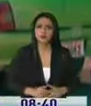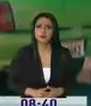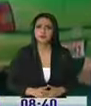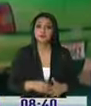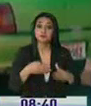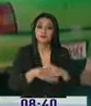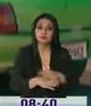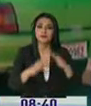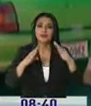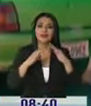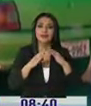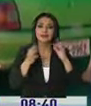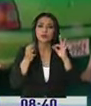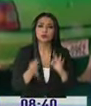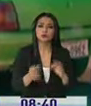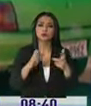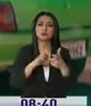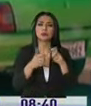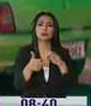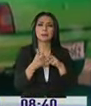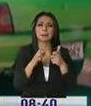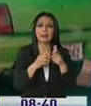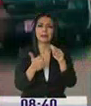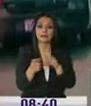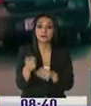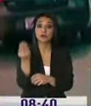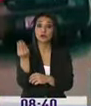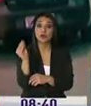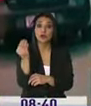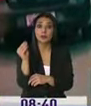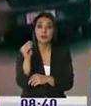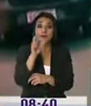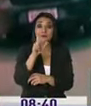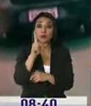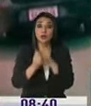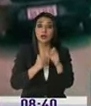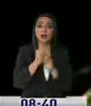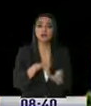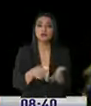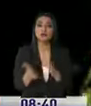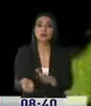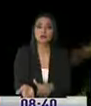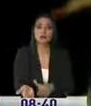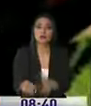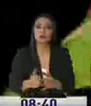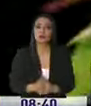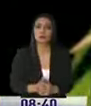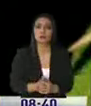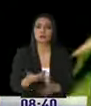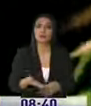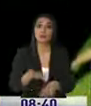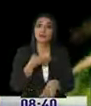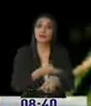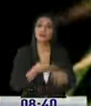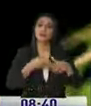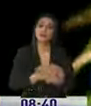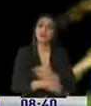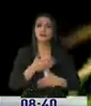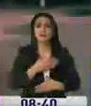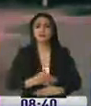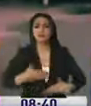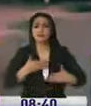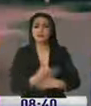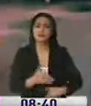dicha casa se produjo un altercado que cobró la vida de un joven de 31 años, ciudadano que había llegado para disfrutar la